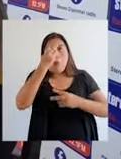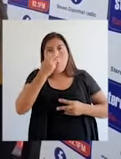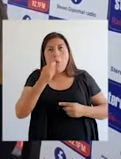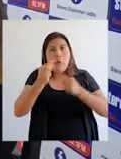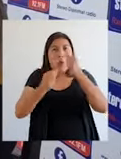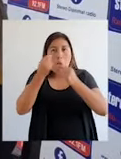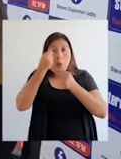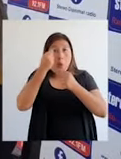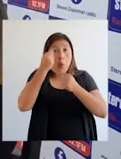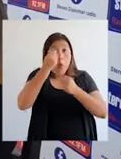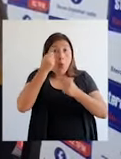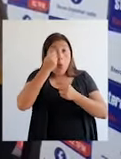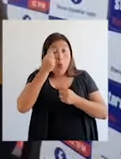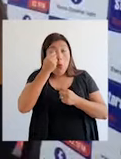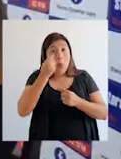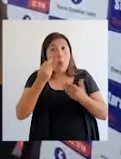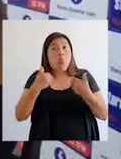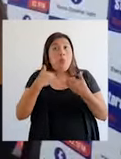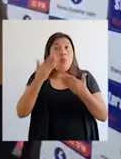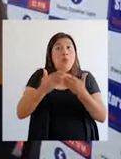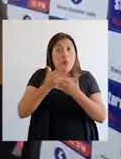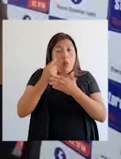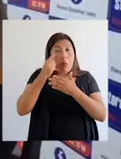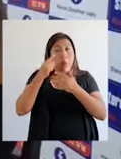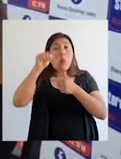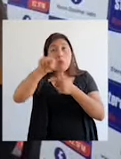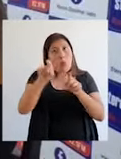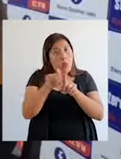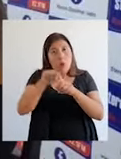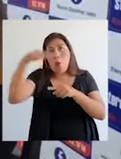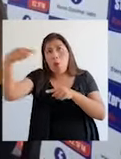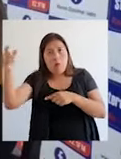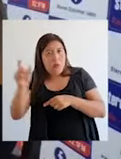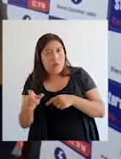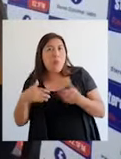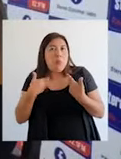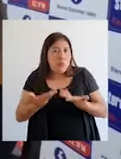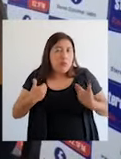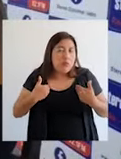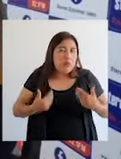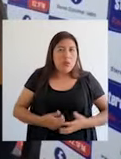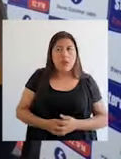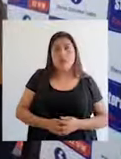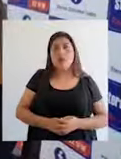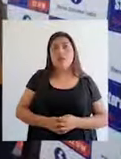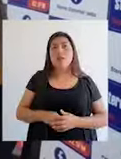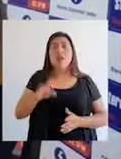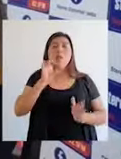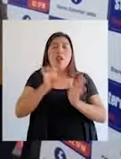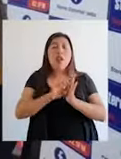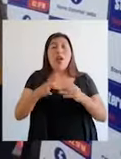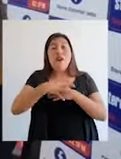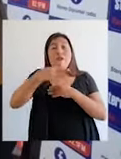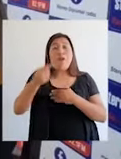de la retina, y uno dice, bueno, le puede pasar a cualquiera probablemente. El tema está en que la línea entre